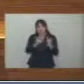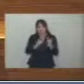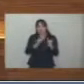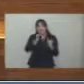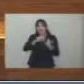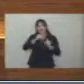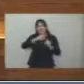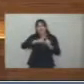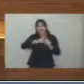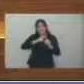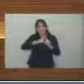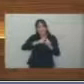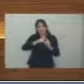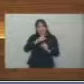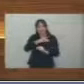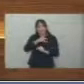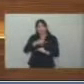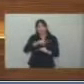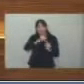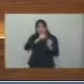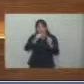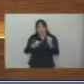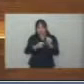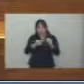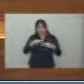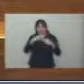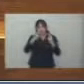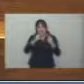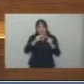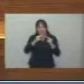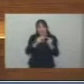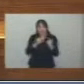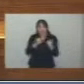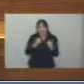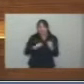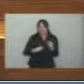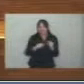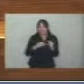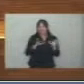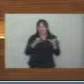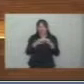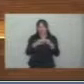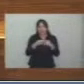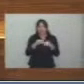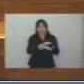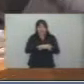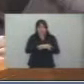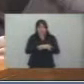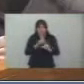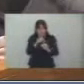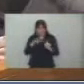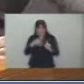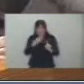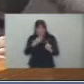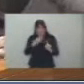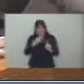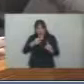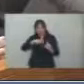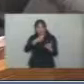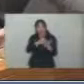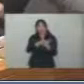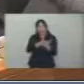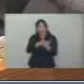público autorizado por el Consejo de Ministros. Exactamente lo mismo. ¿Esa es la posición de Foro Asturias? ¿Que se deje de pagar? Esa